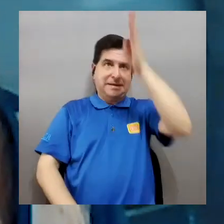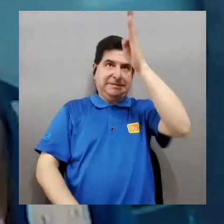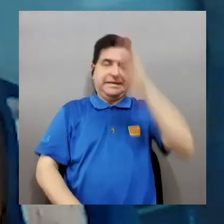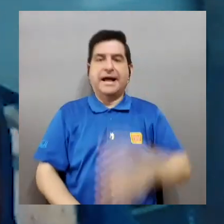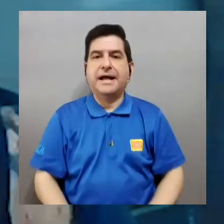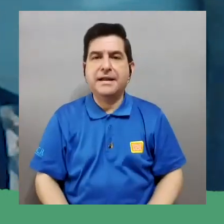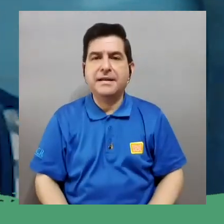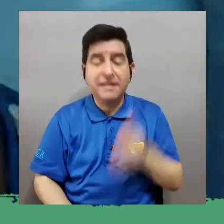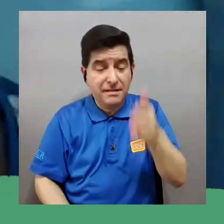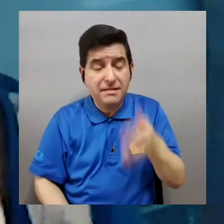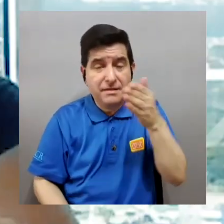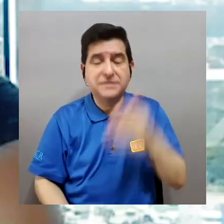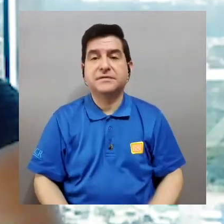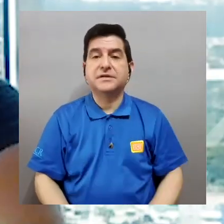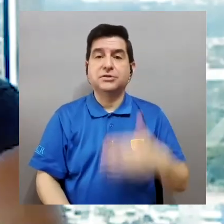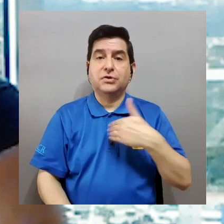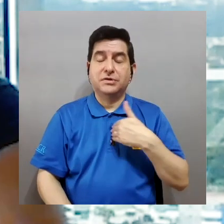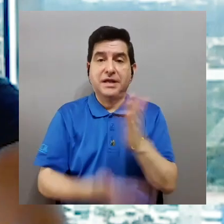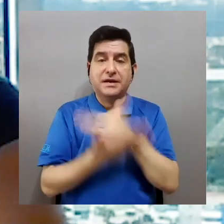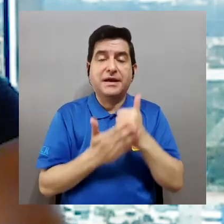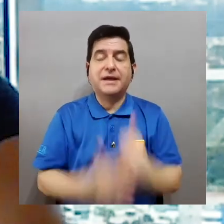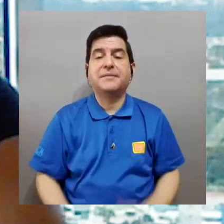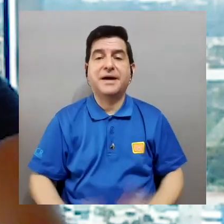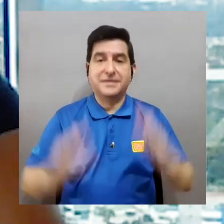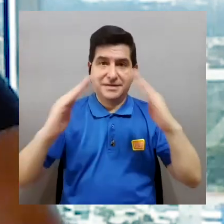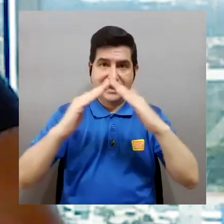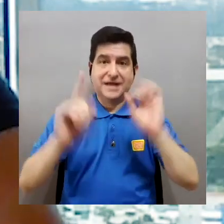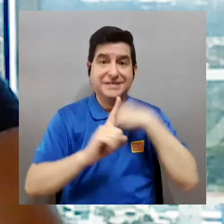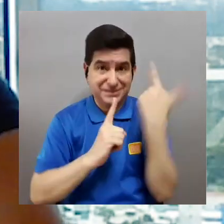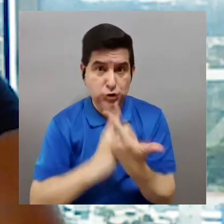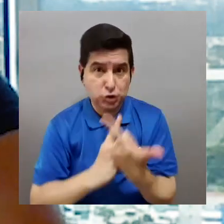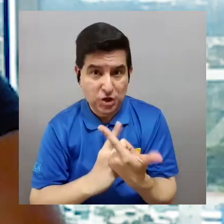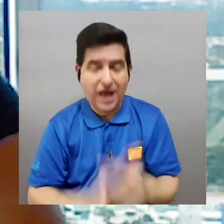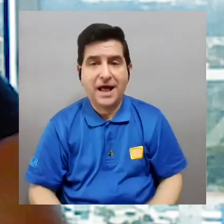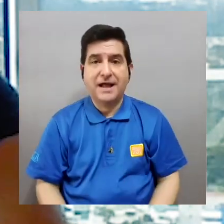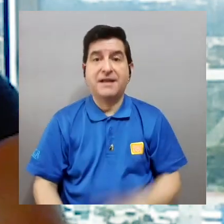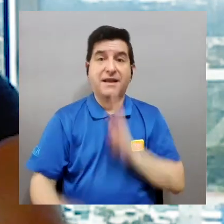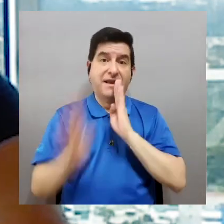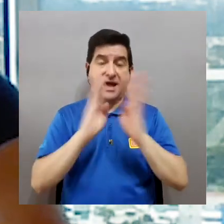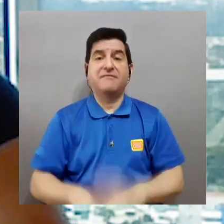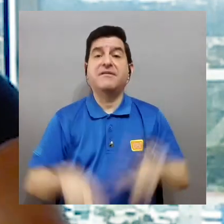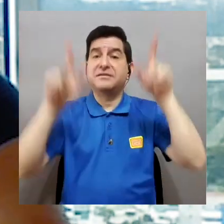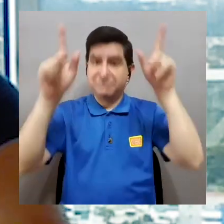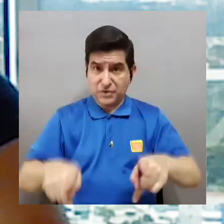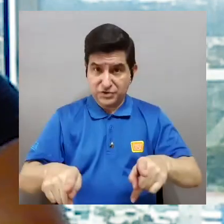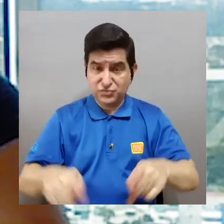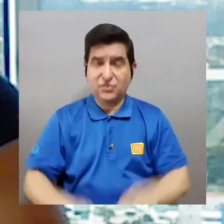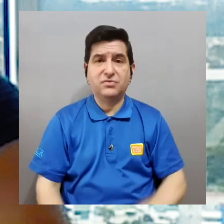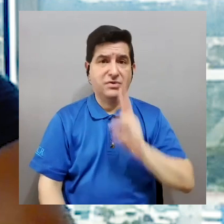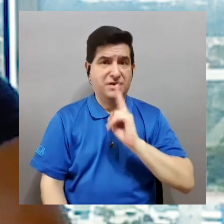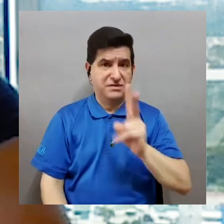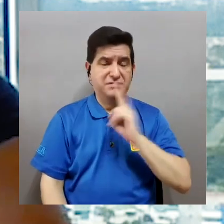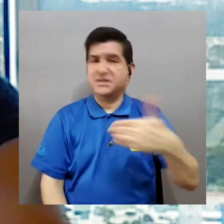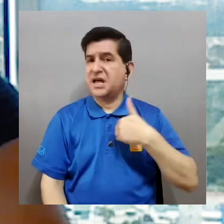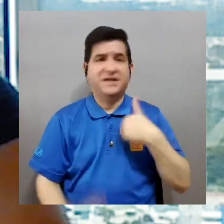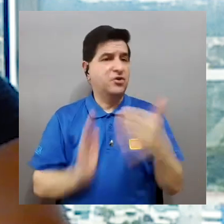con muy despacio. Tenemos la parte de vivienda social, que estamos hablando de personas que realmente